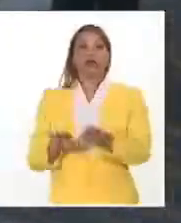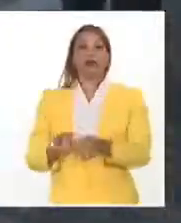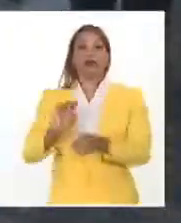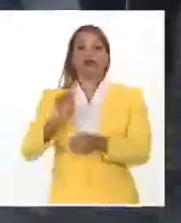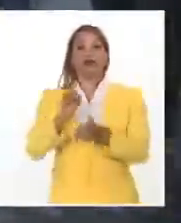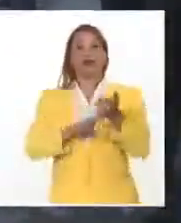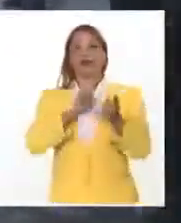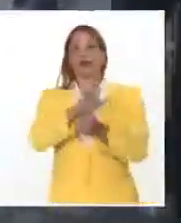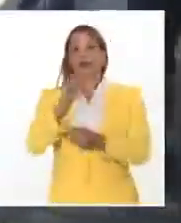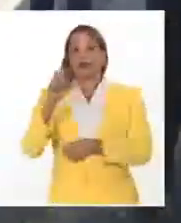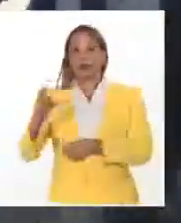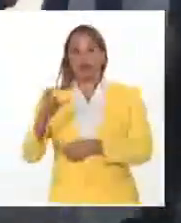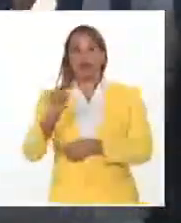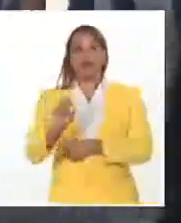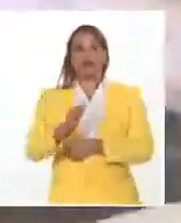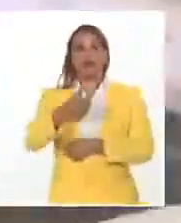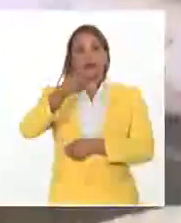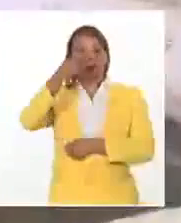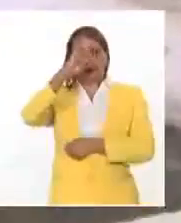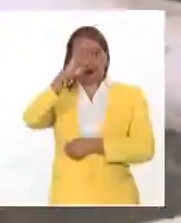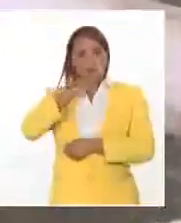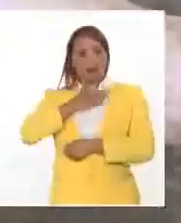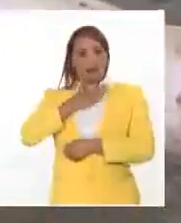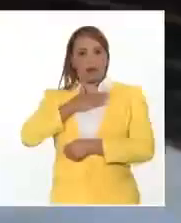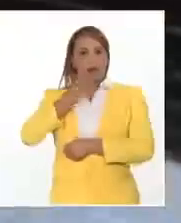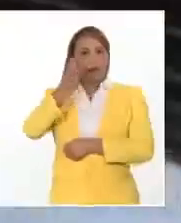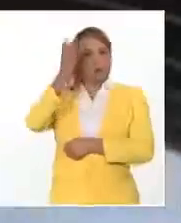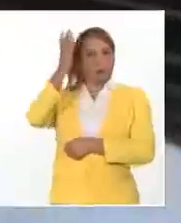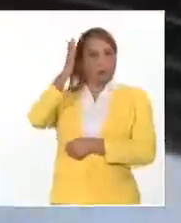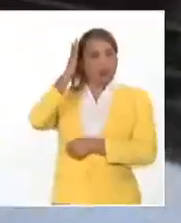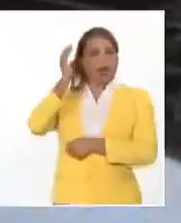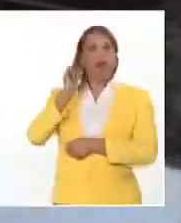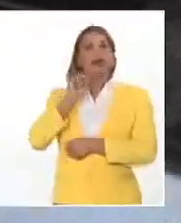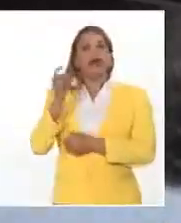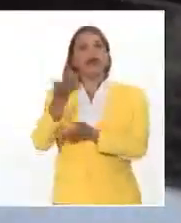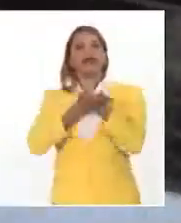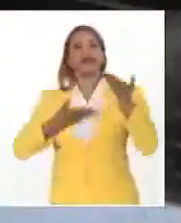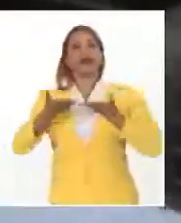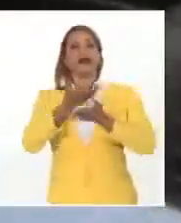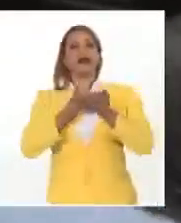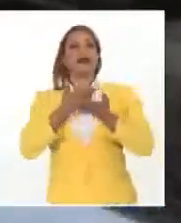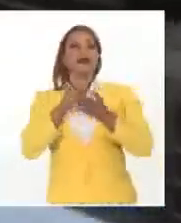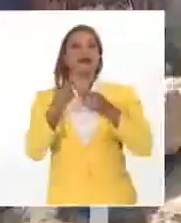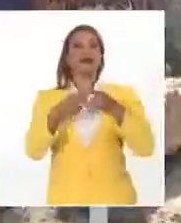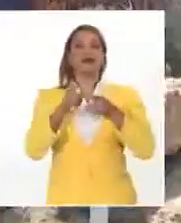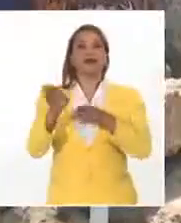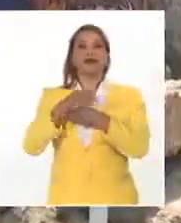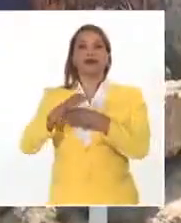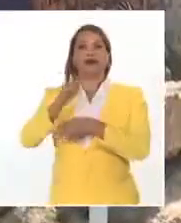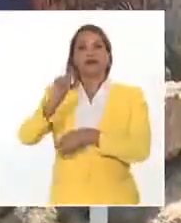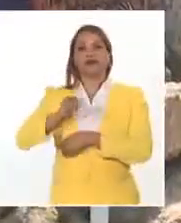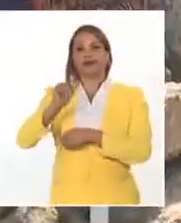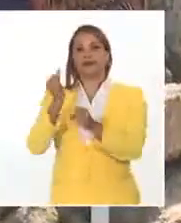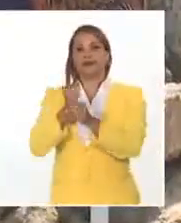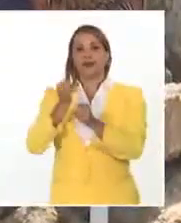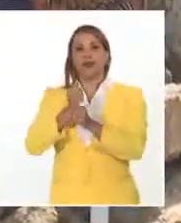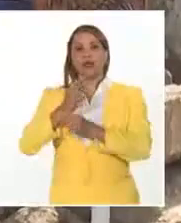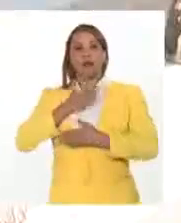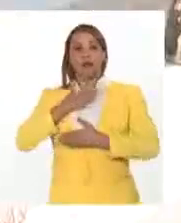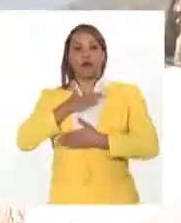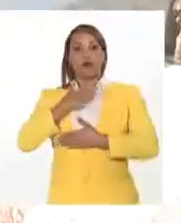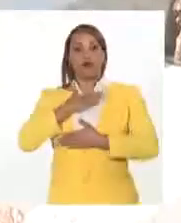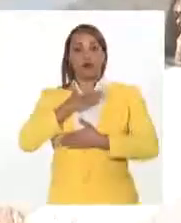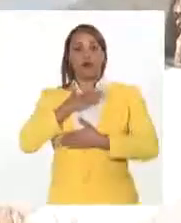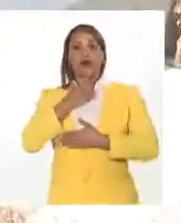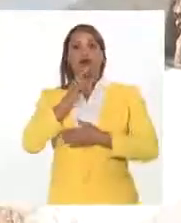Comunista de Cuba y presidente de la República, Miguel Díaz-Canel Bermúdez, intercambió criterios con Norgis Estepa, propietario de una finca que